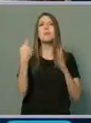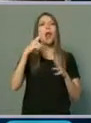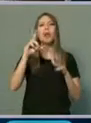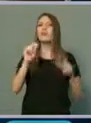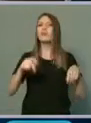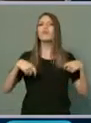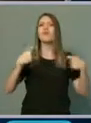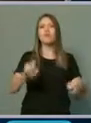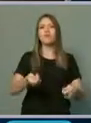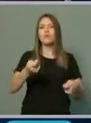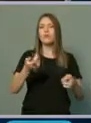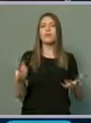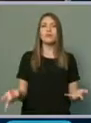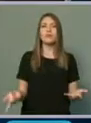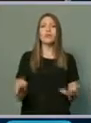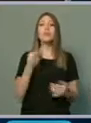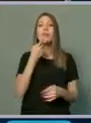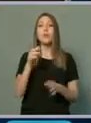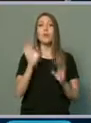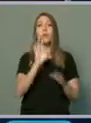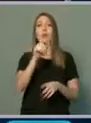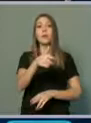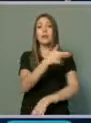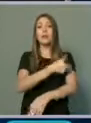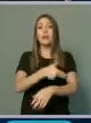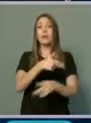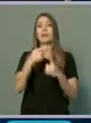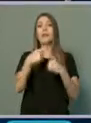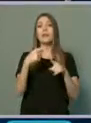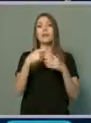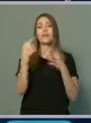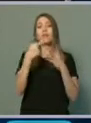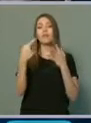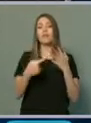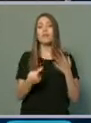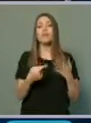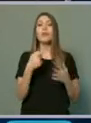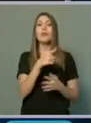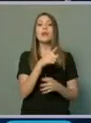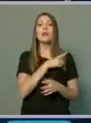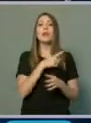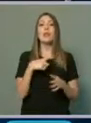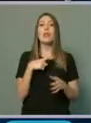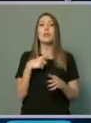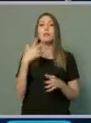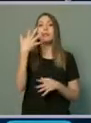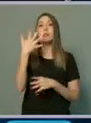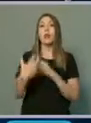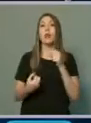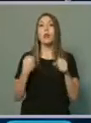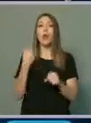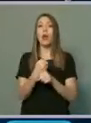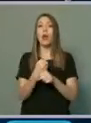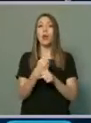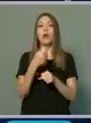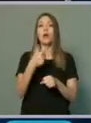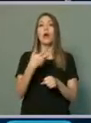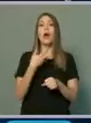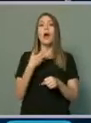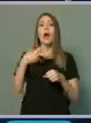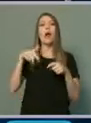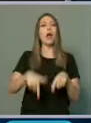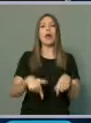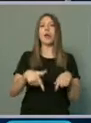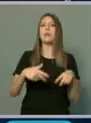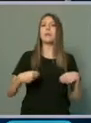Durante el trámite, cuando a ti te van a decir, bueno, tienes que acreditar, por ejemplo, 5 años que has tenido tu